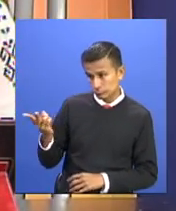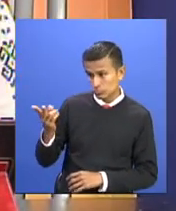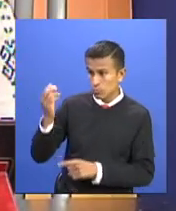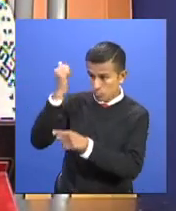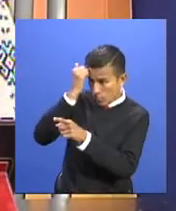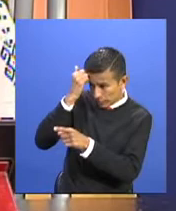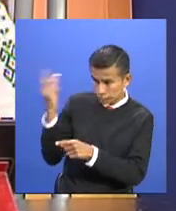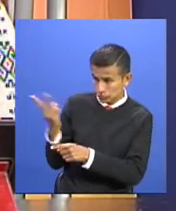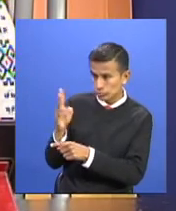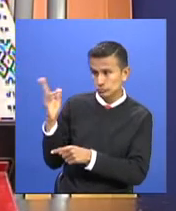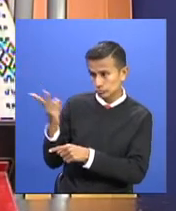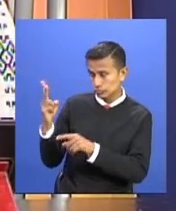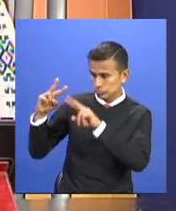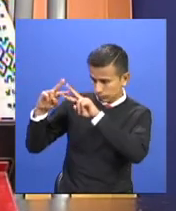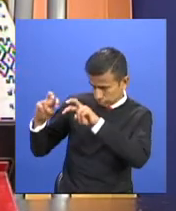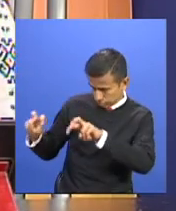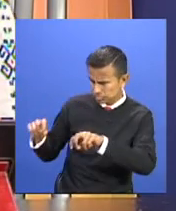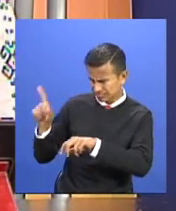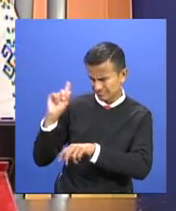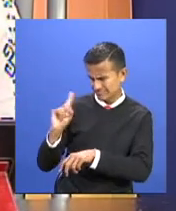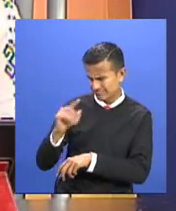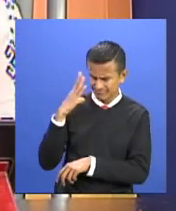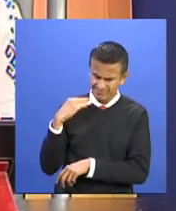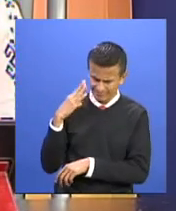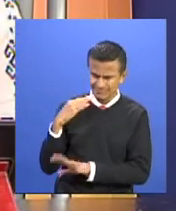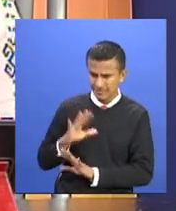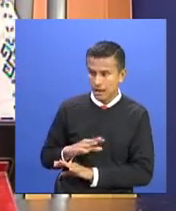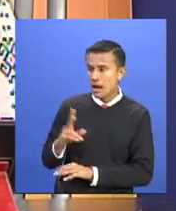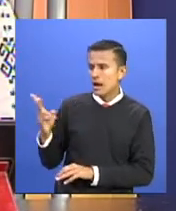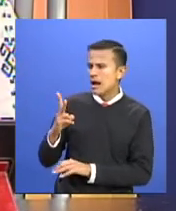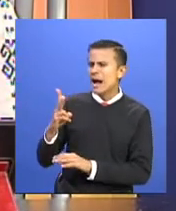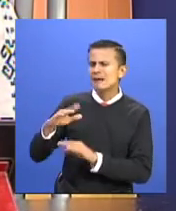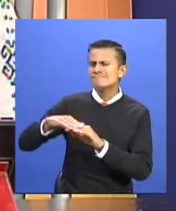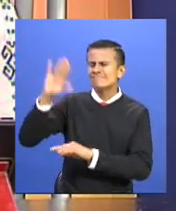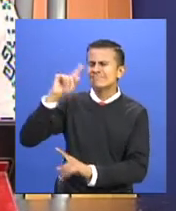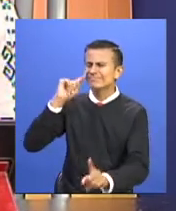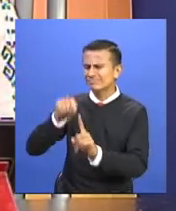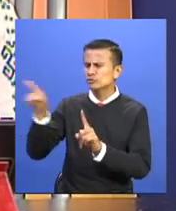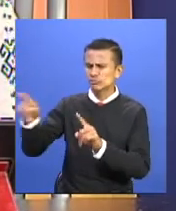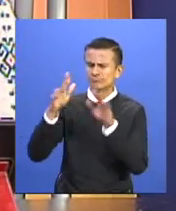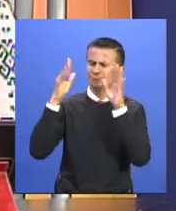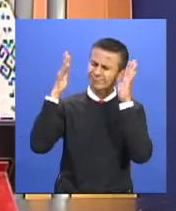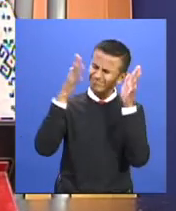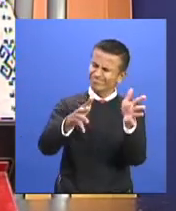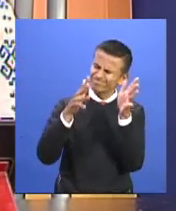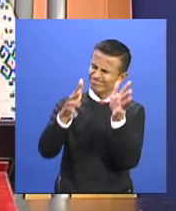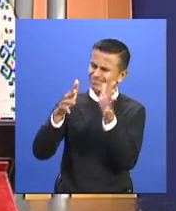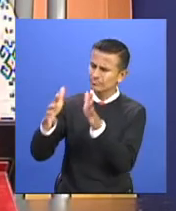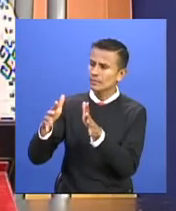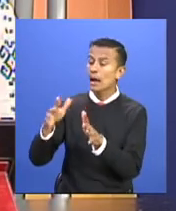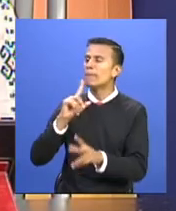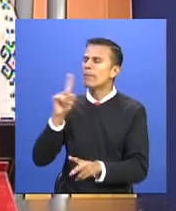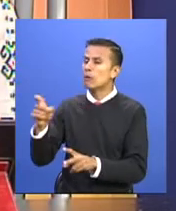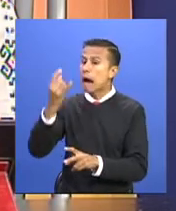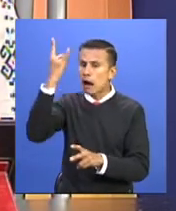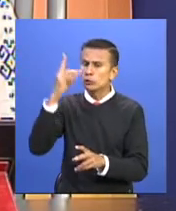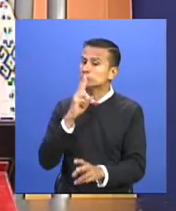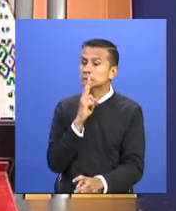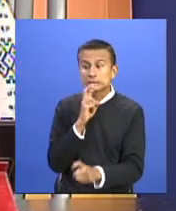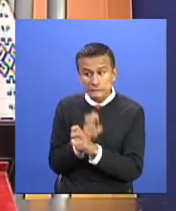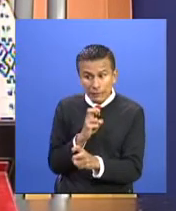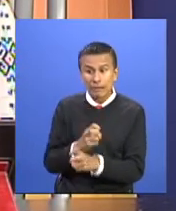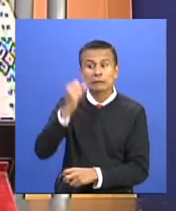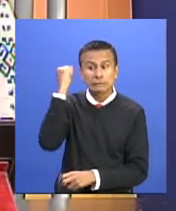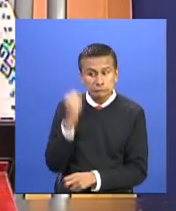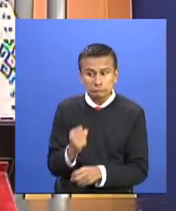son investigadores y tienen trayectoria académica, pero en esencia hacen una labor muy importante de docencia. ¿Cuáles son los desafíos que enfrentamos los